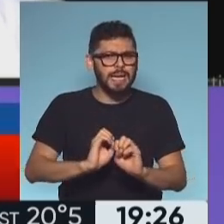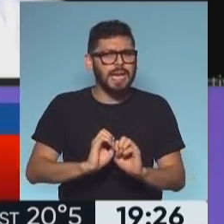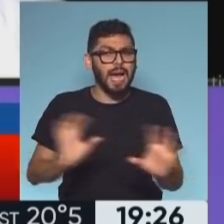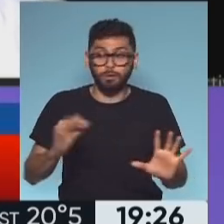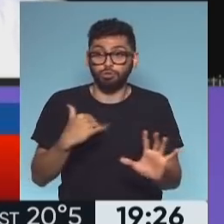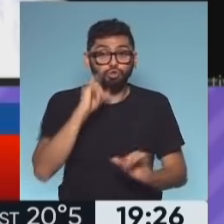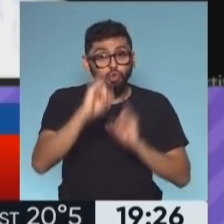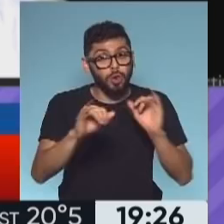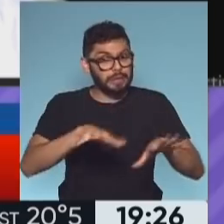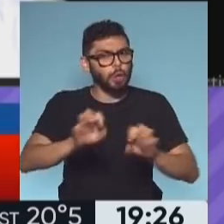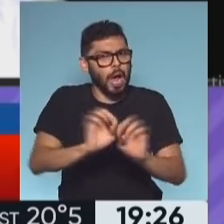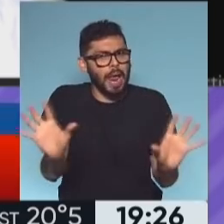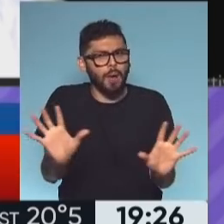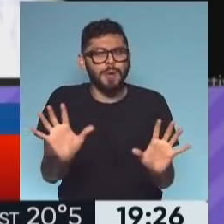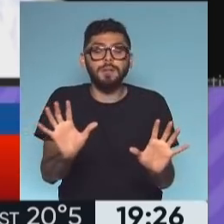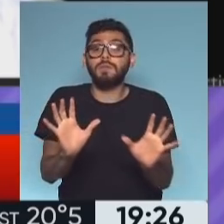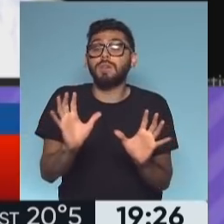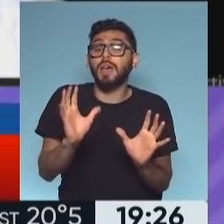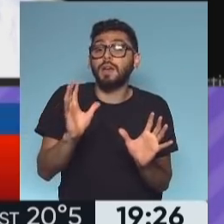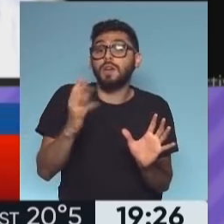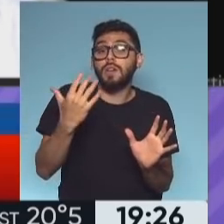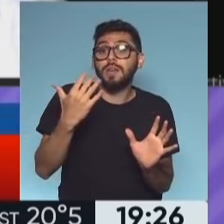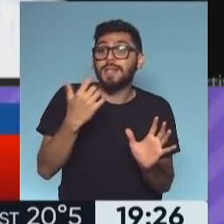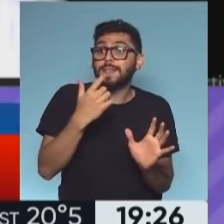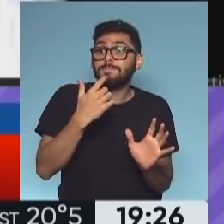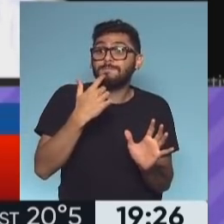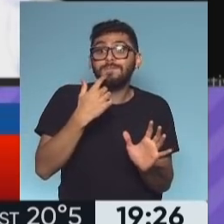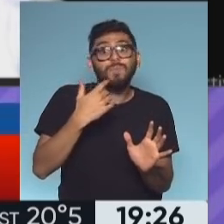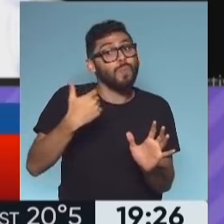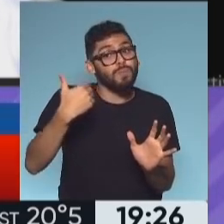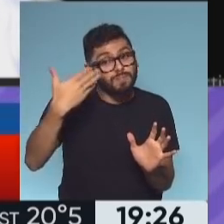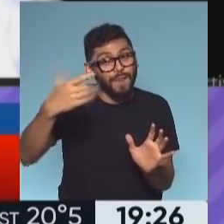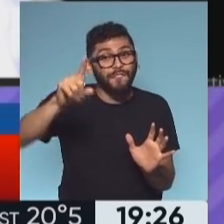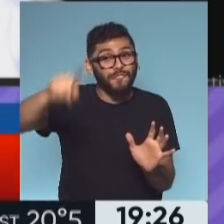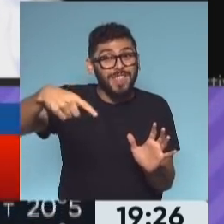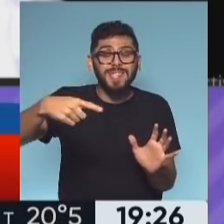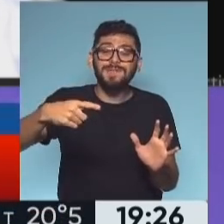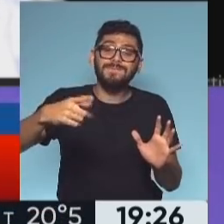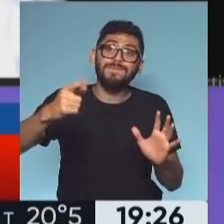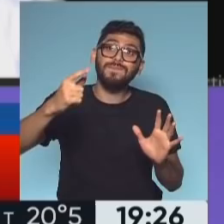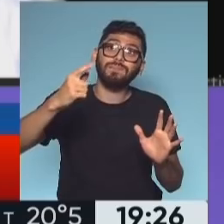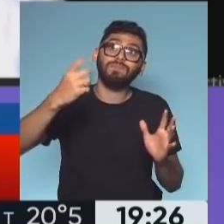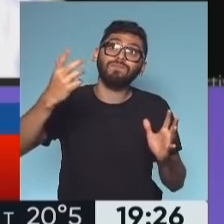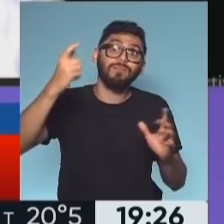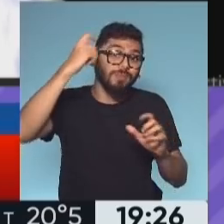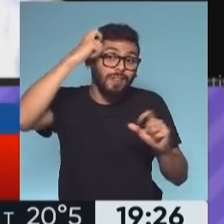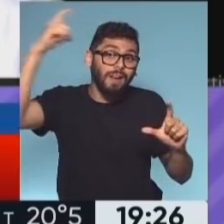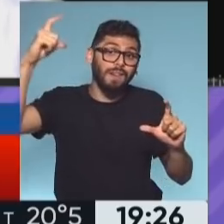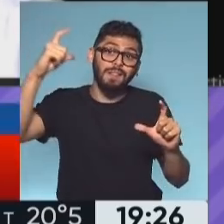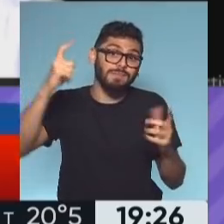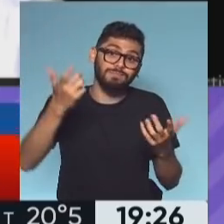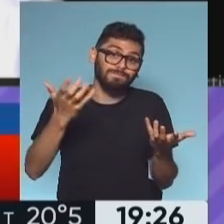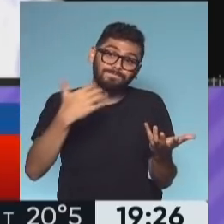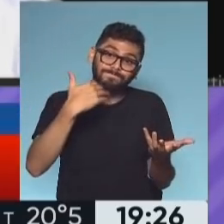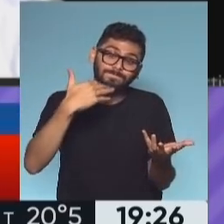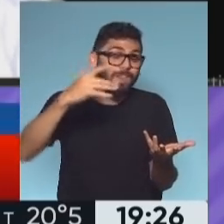planteado puede tener consecuencias que realmente no podemos imaginar, pero que aún estamos a tiempo, por lo